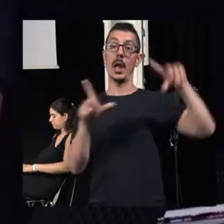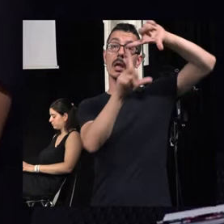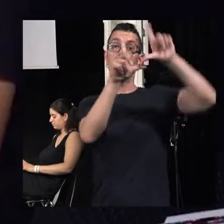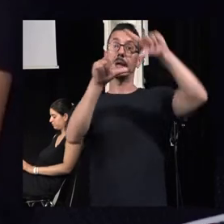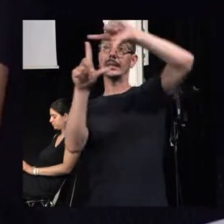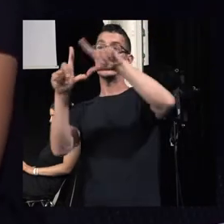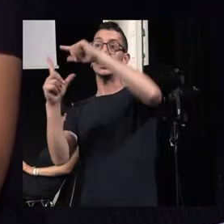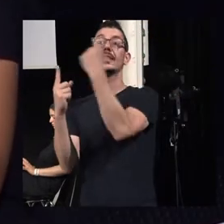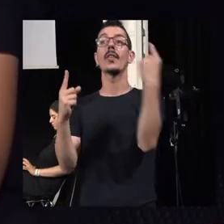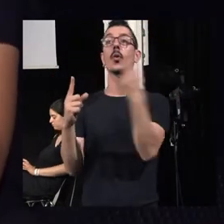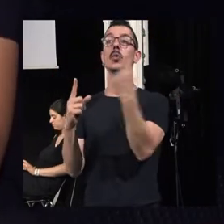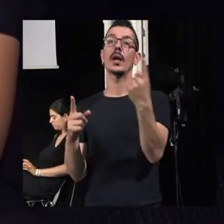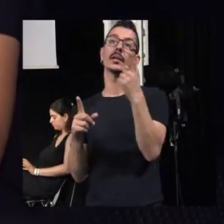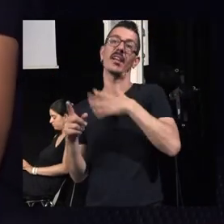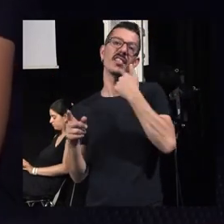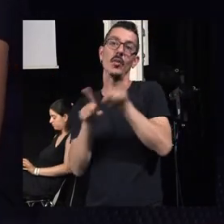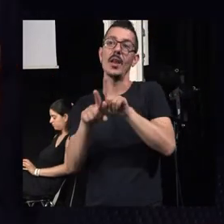las identidades, ¿no?